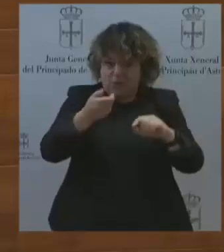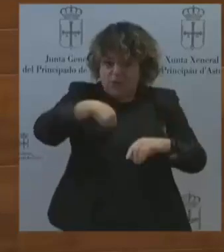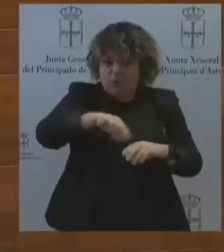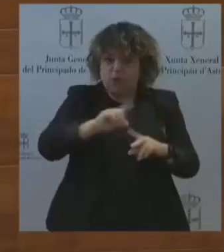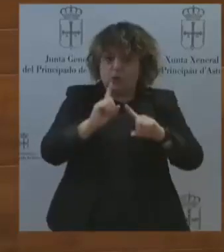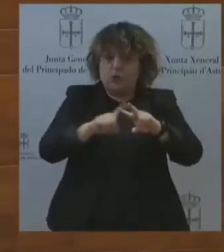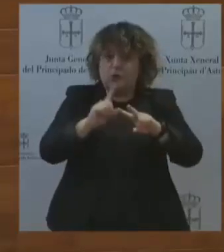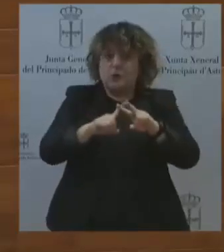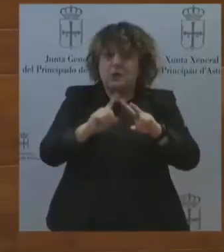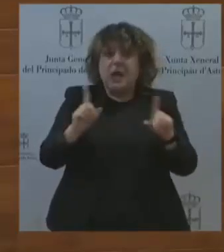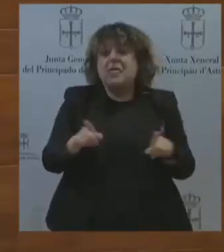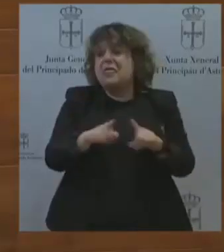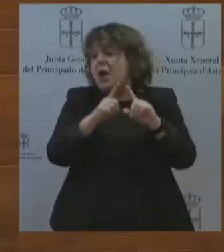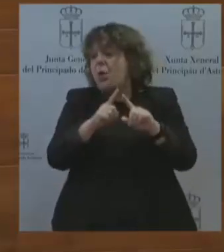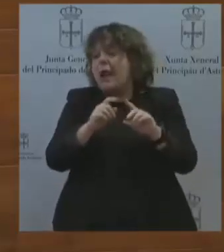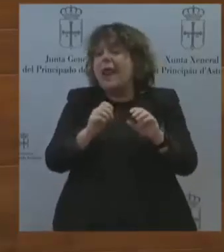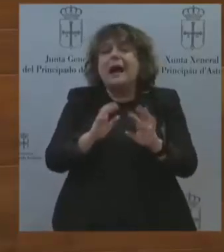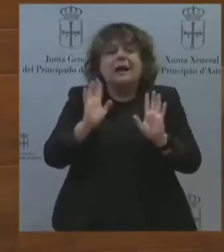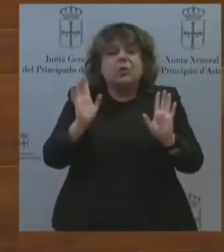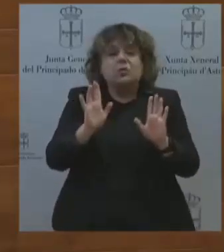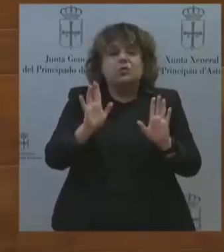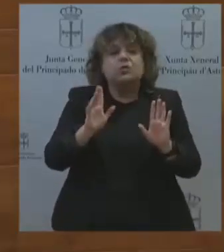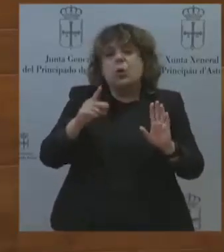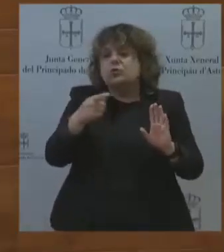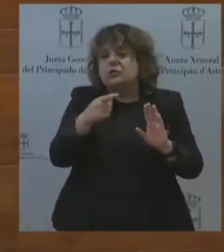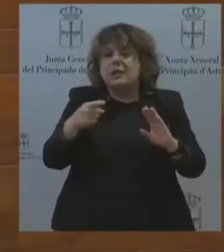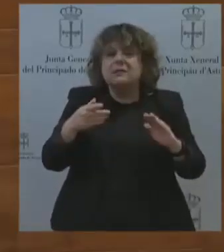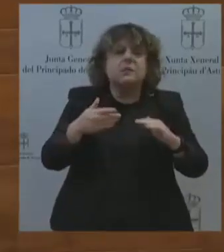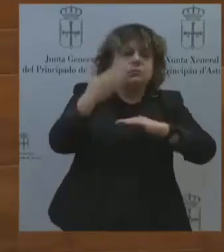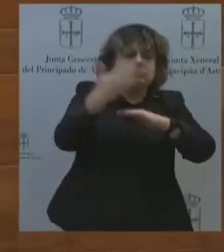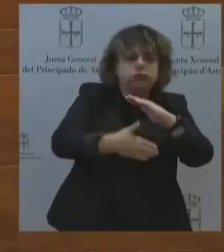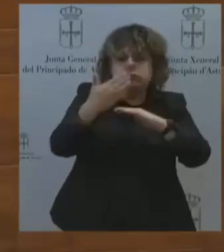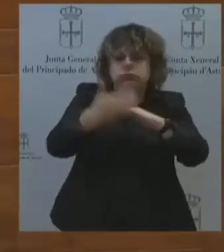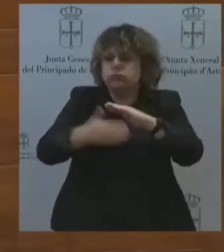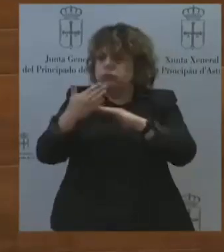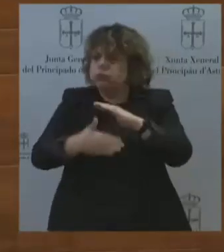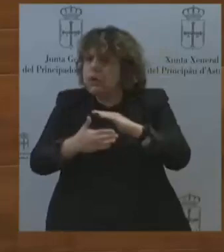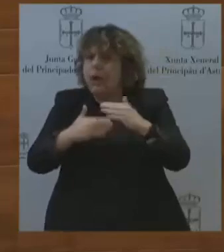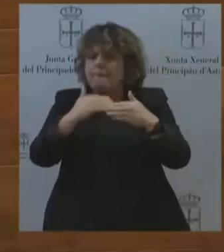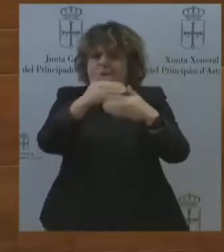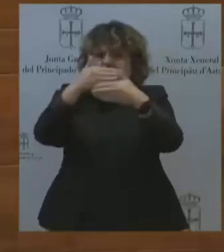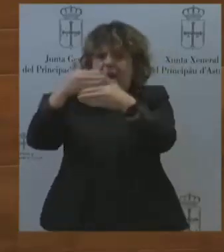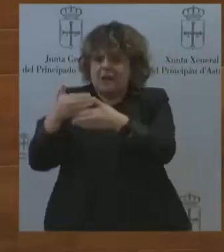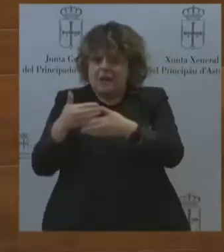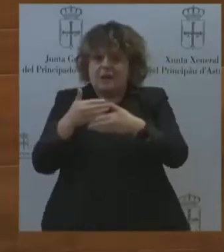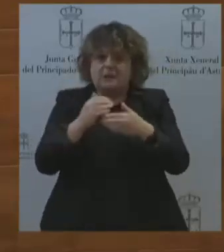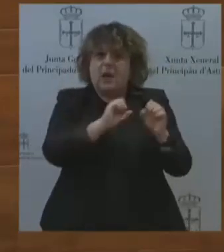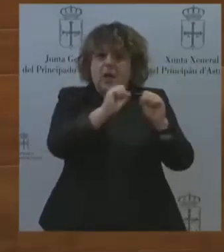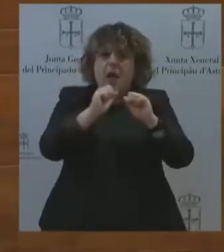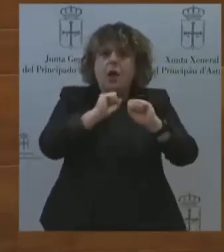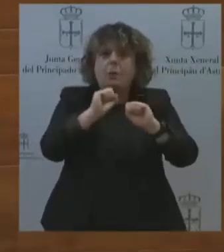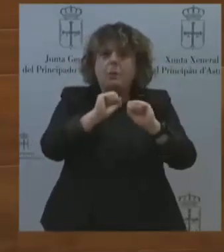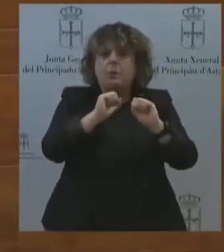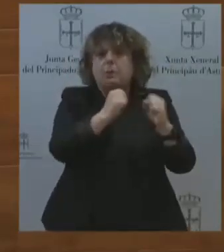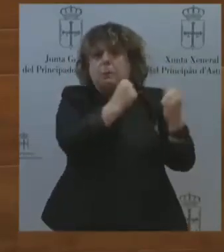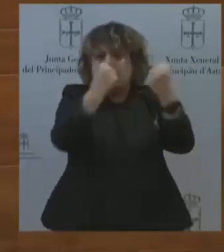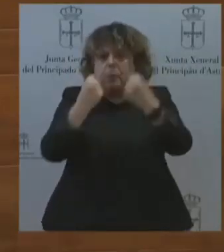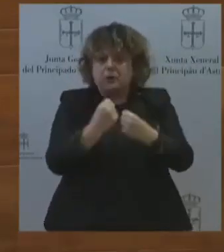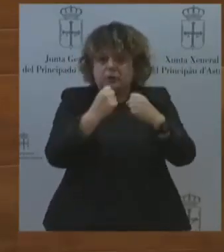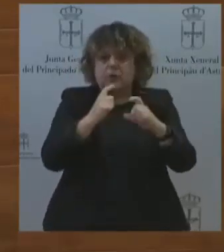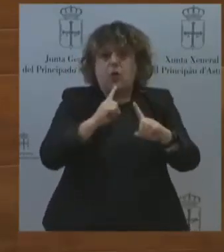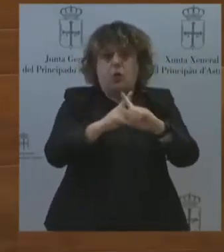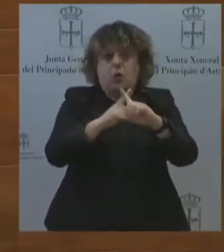y pretende seguir ejerciendo sobre Vox. Por eso, hoy, desde la casa de todos los